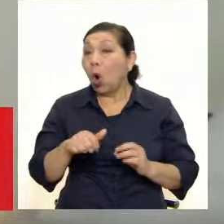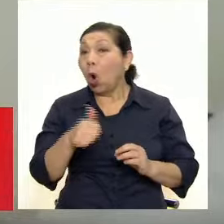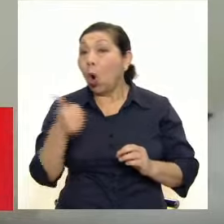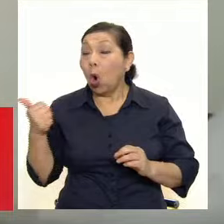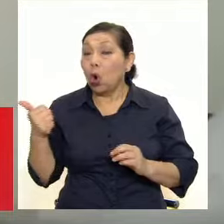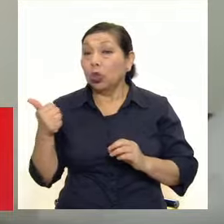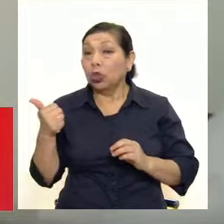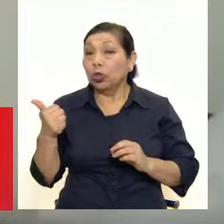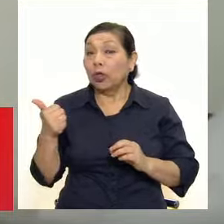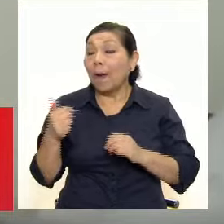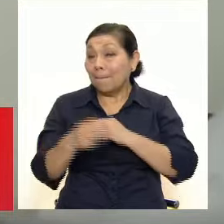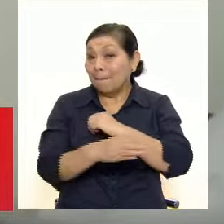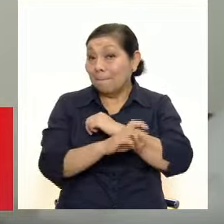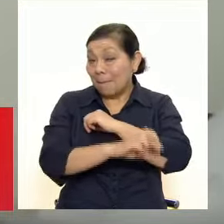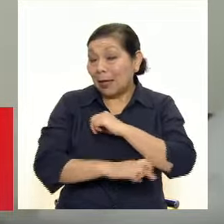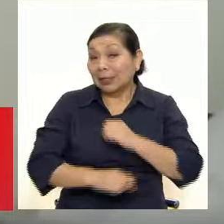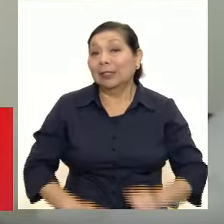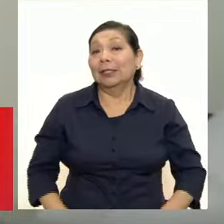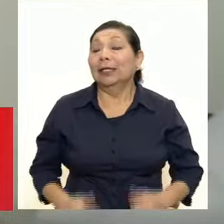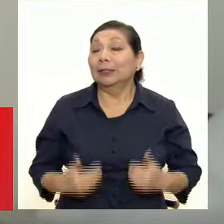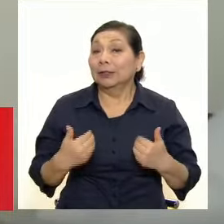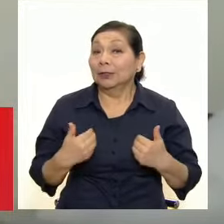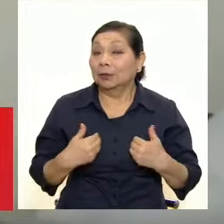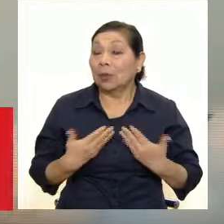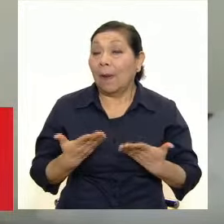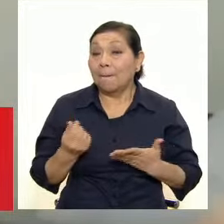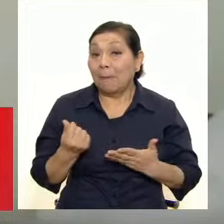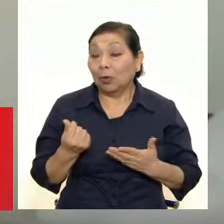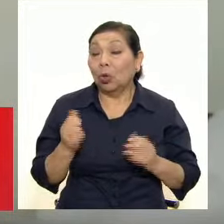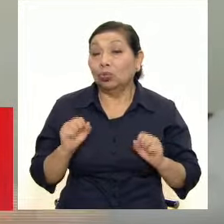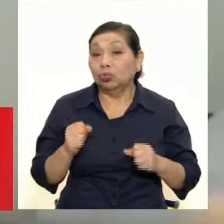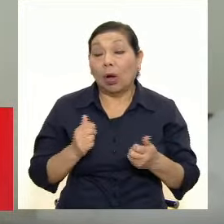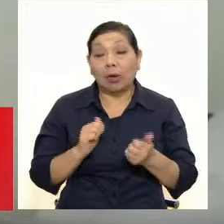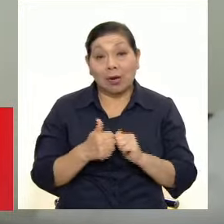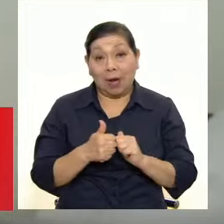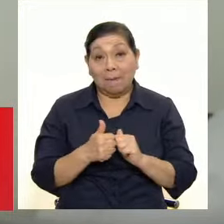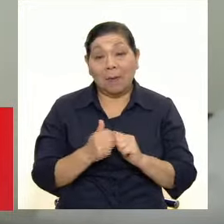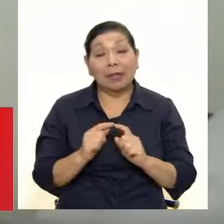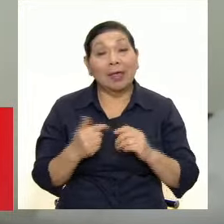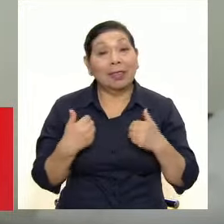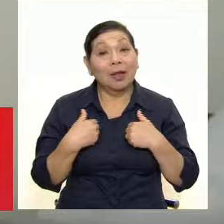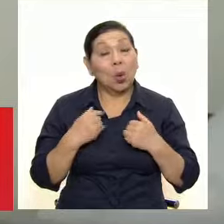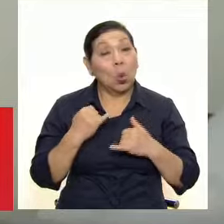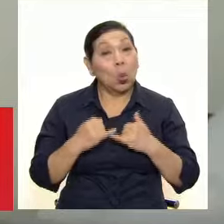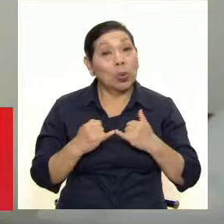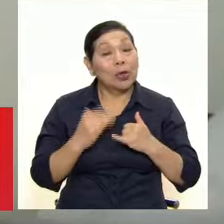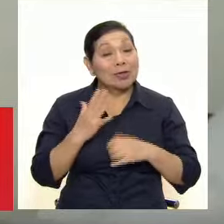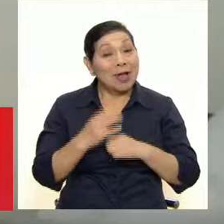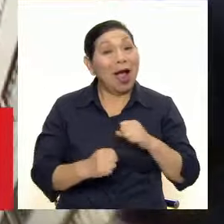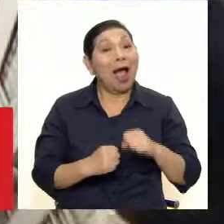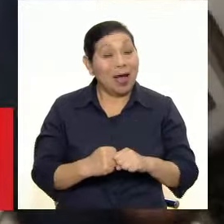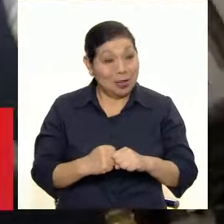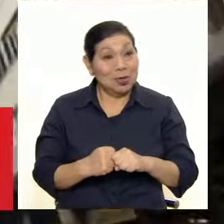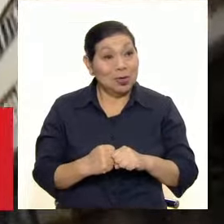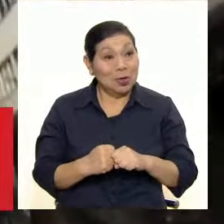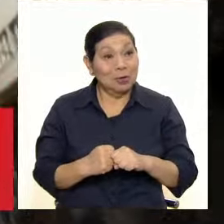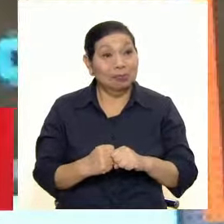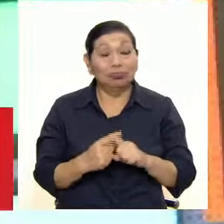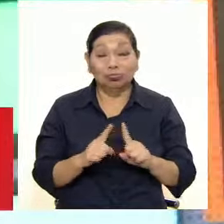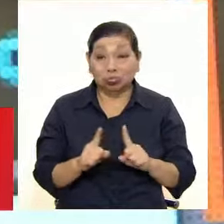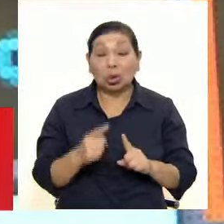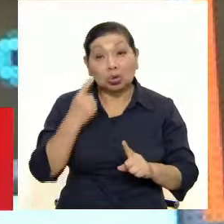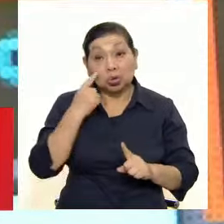monedas que hay en la región. Debe ser una de las monedas que menos variaciones ha tenido en los últimos 5 años. Una